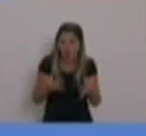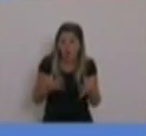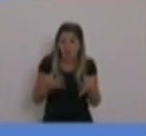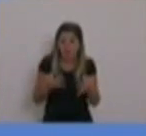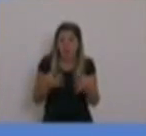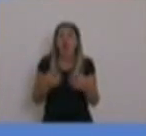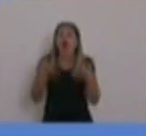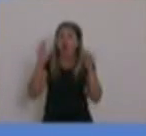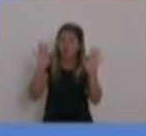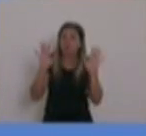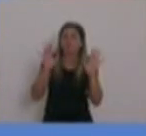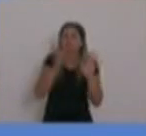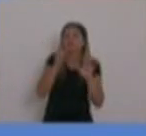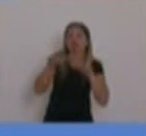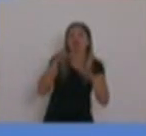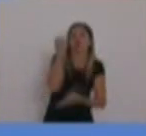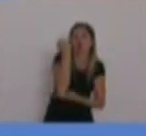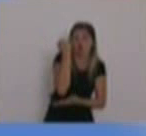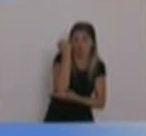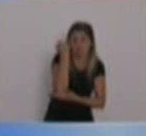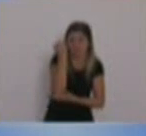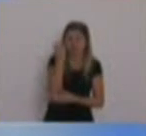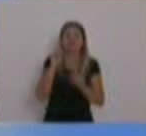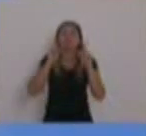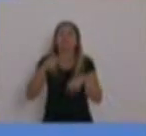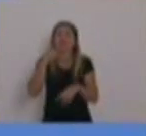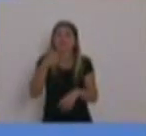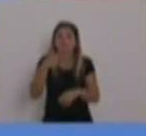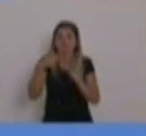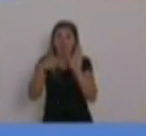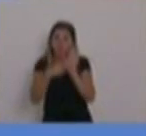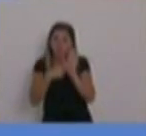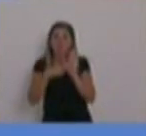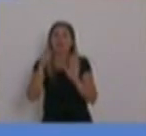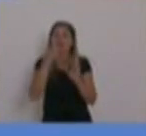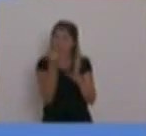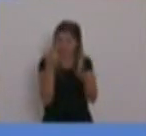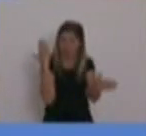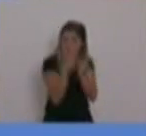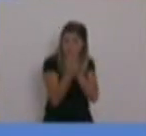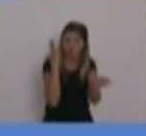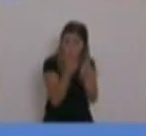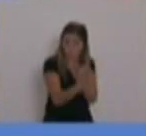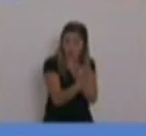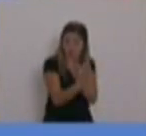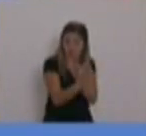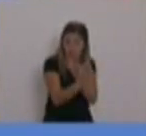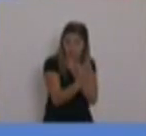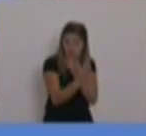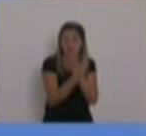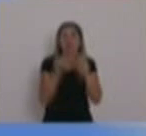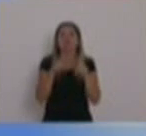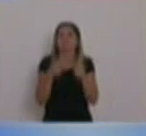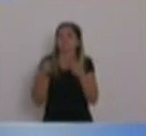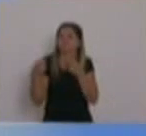la discusión en el Congreso se da producto de que en el año 2020 se aprobó una ley donde